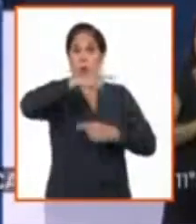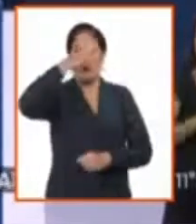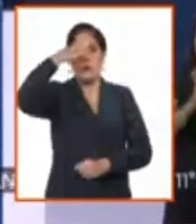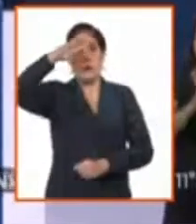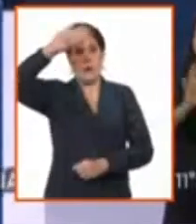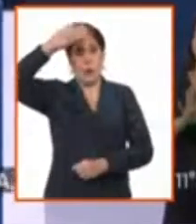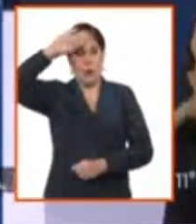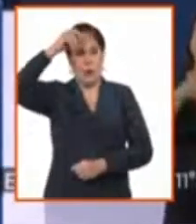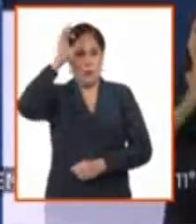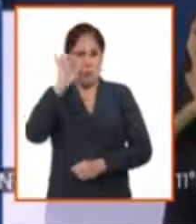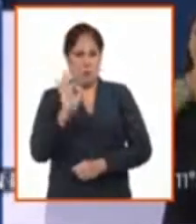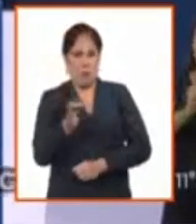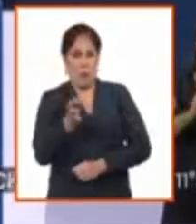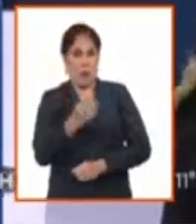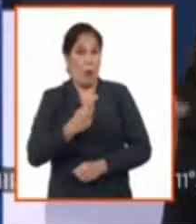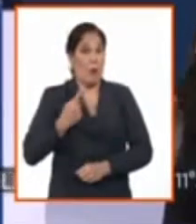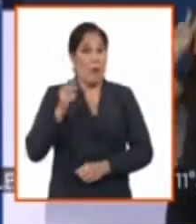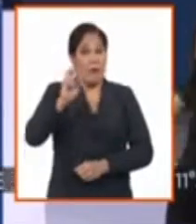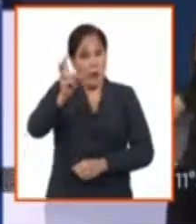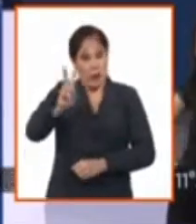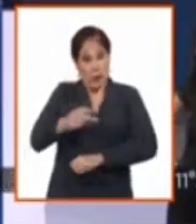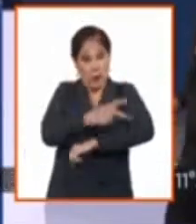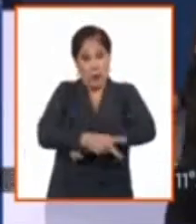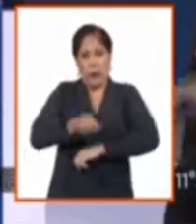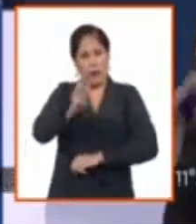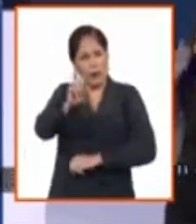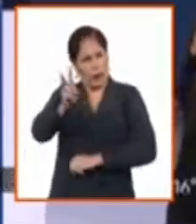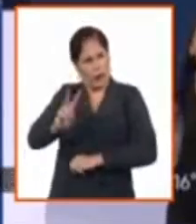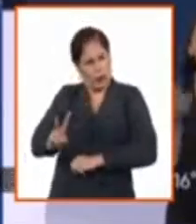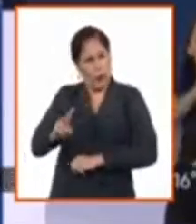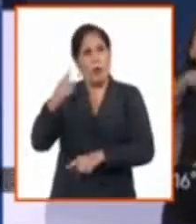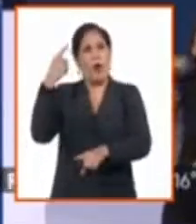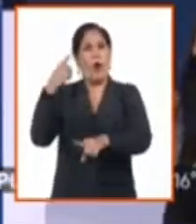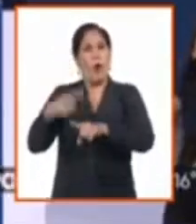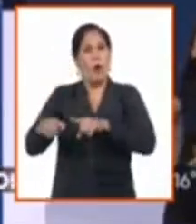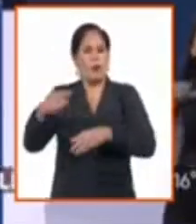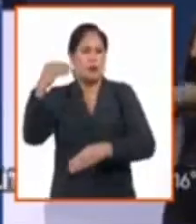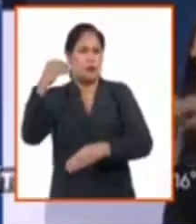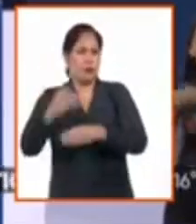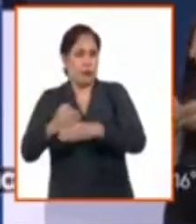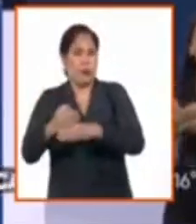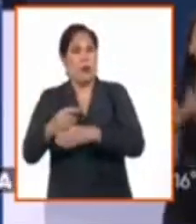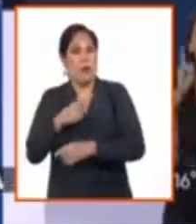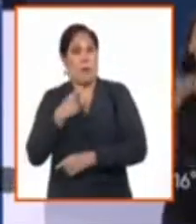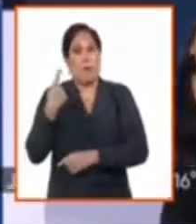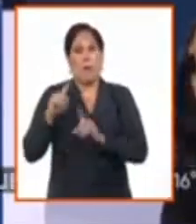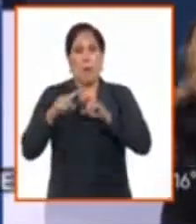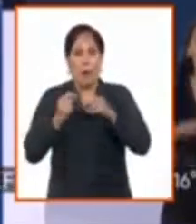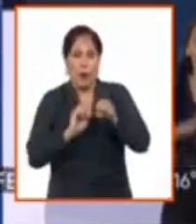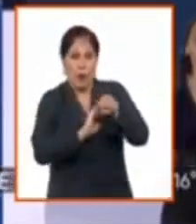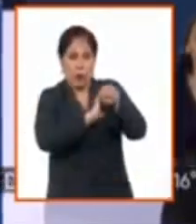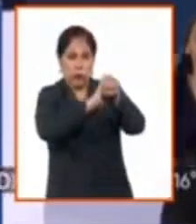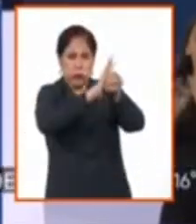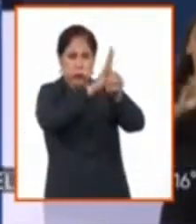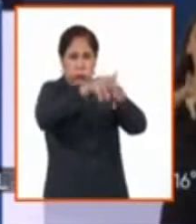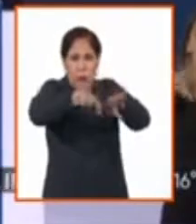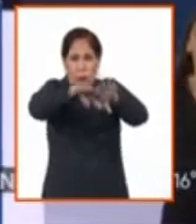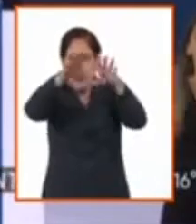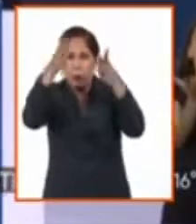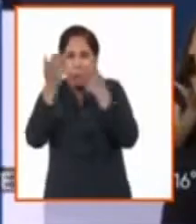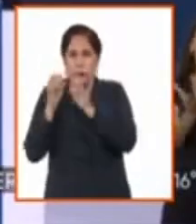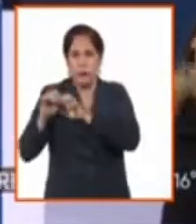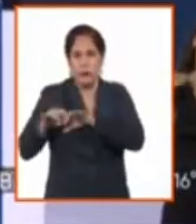fría y venezuela todo era otro mientras que una pandemia que asola a la humanidad